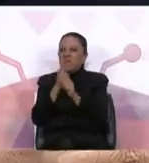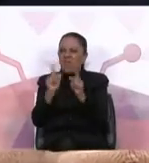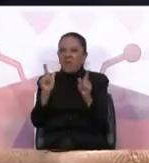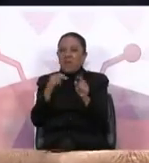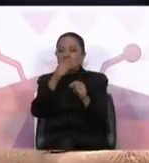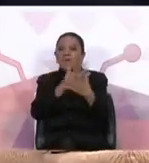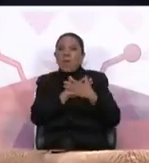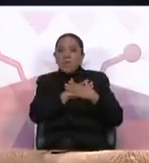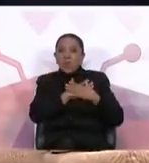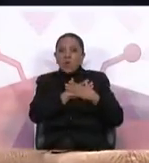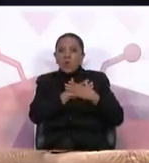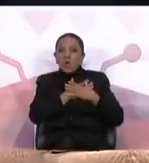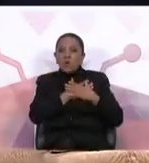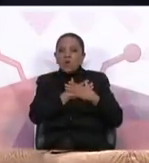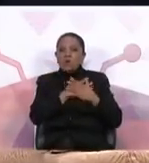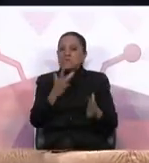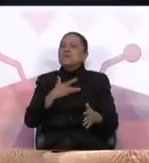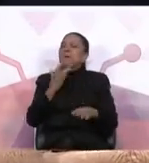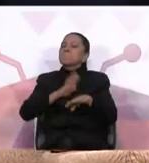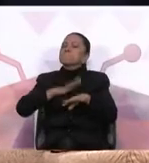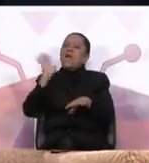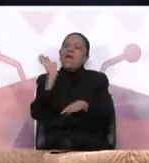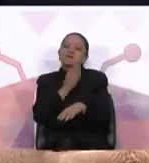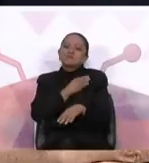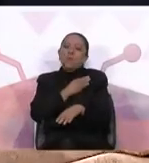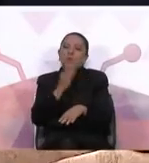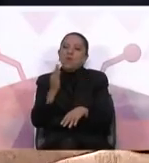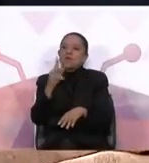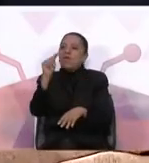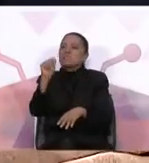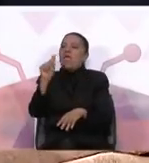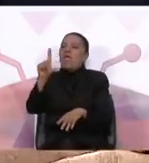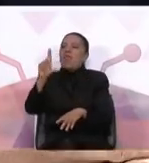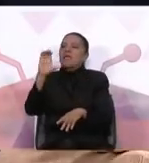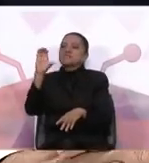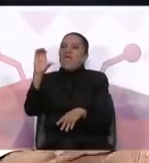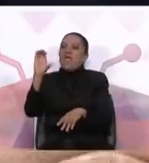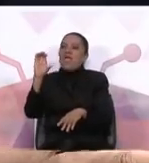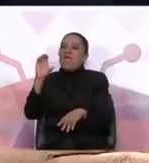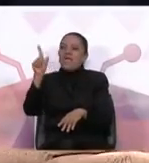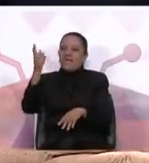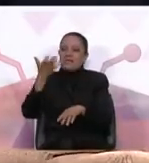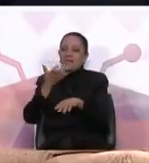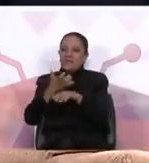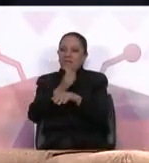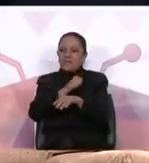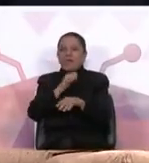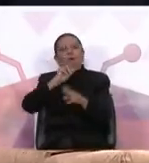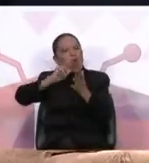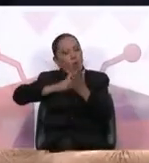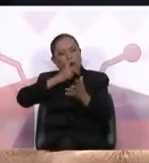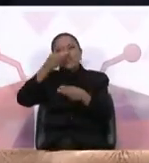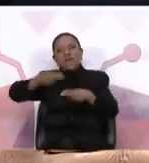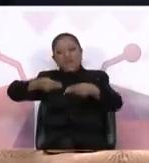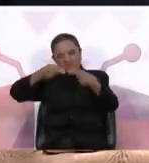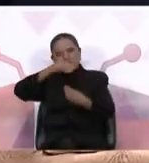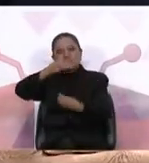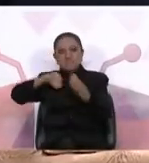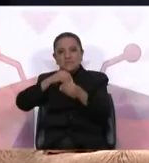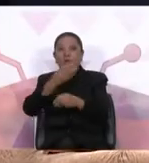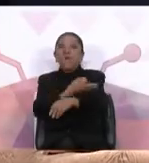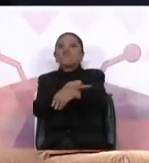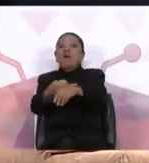el sentimiento más sublime tlc y renegociarlo la familia